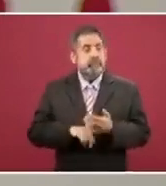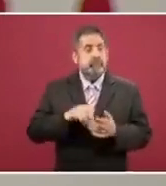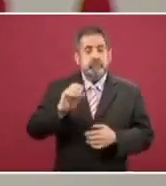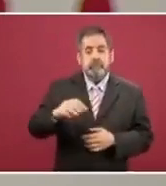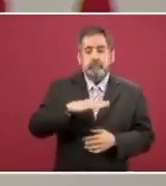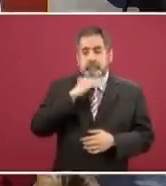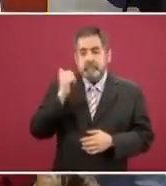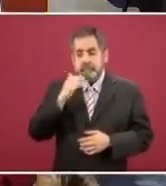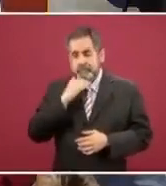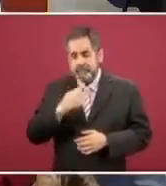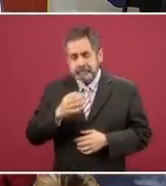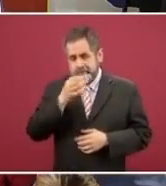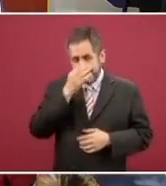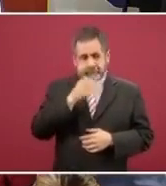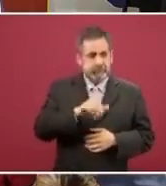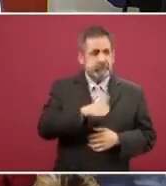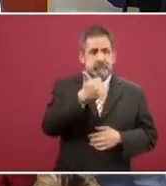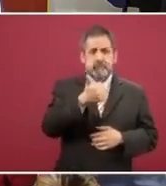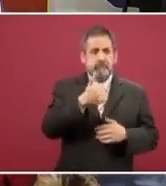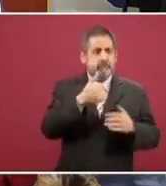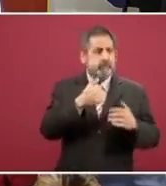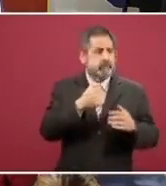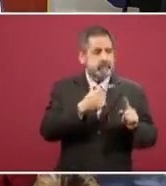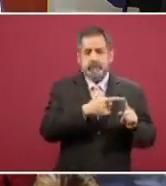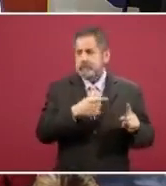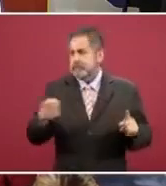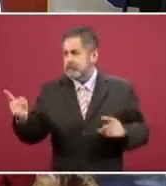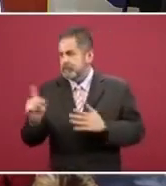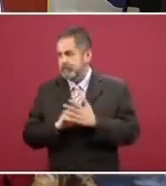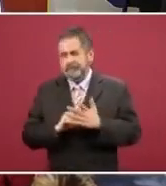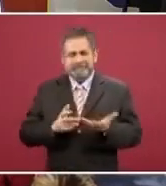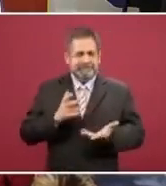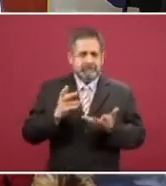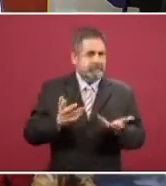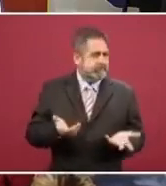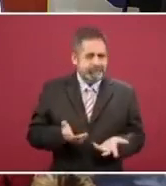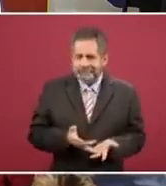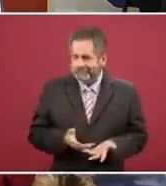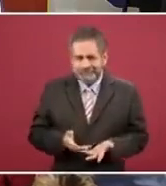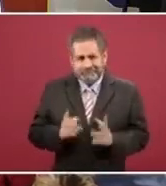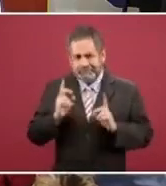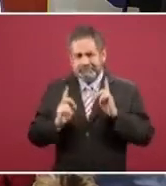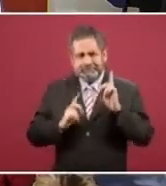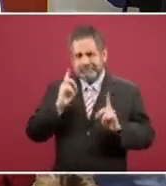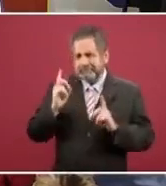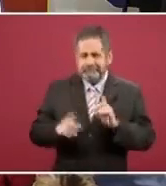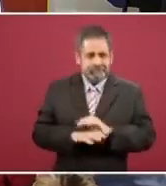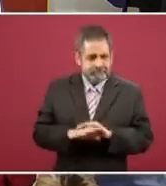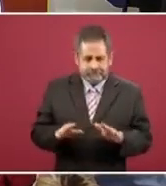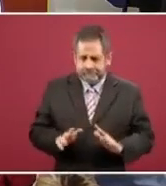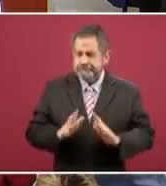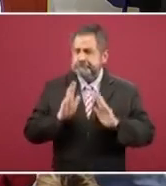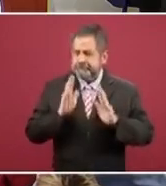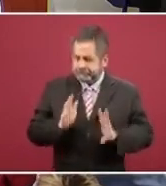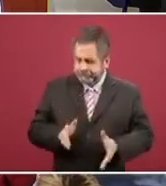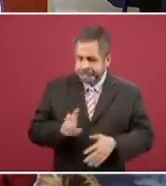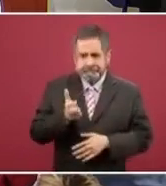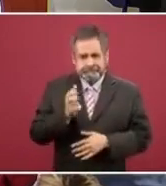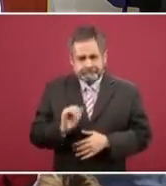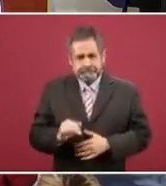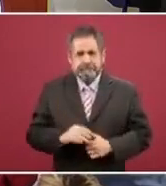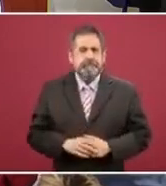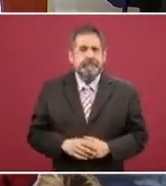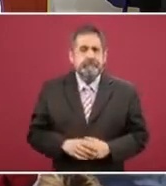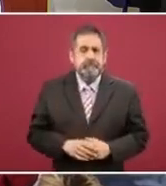tenga 11 casos a lo largo de todo un mes, etcétera. No es sospechoso, así funciona. Y